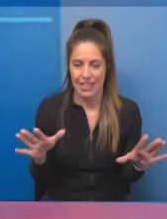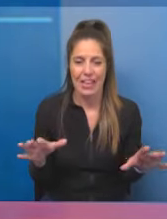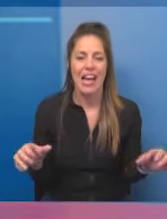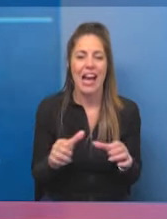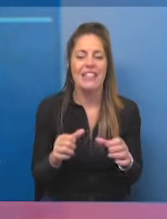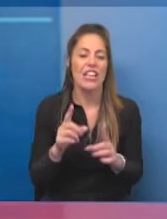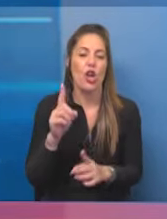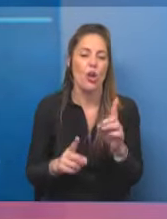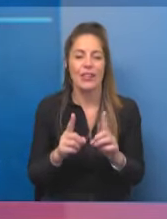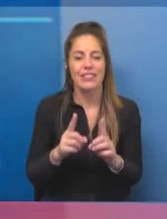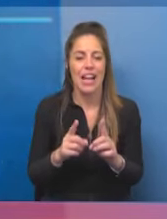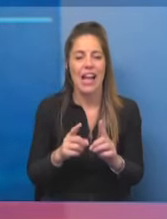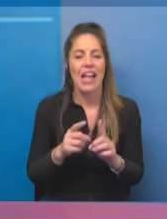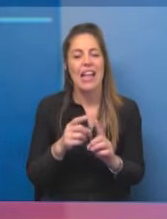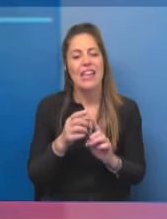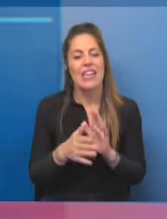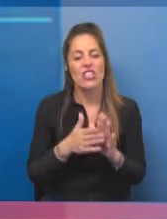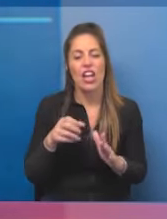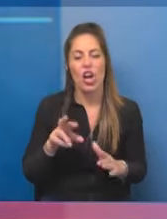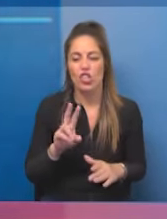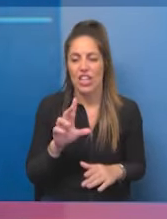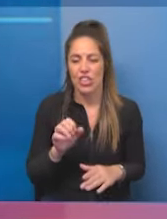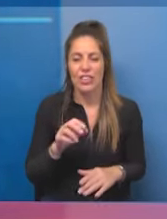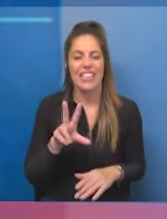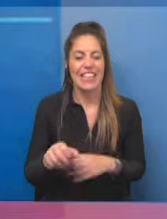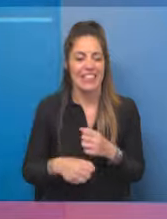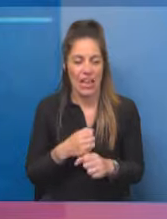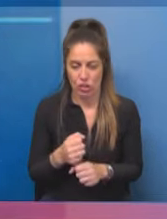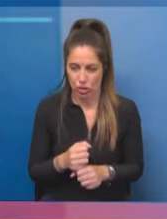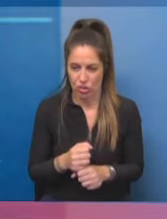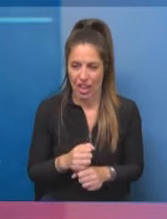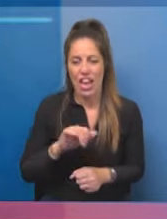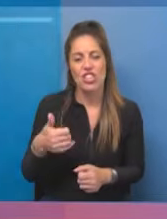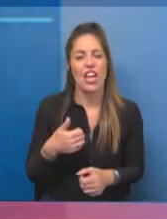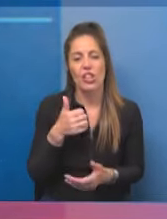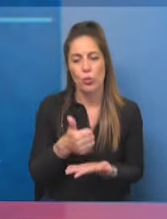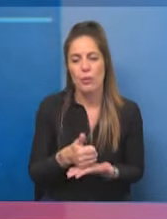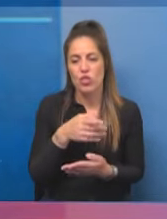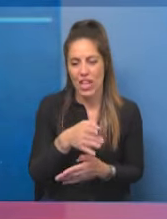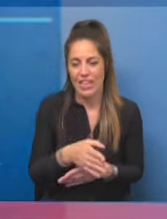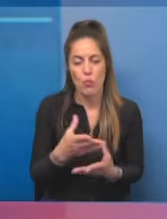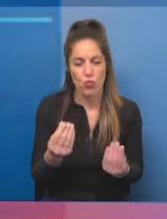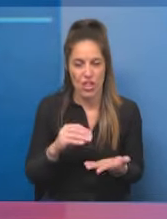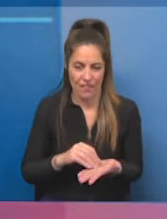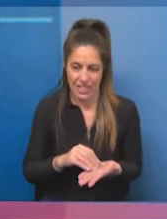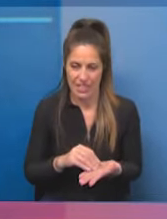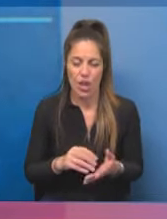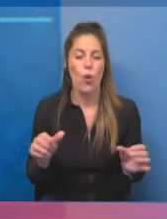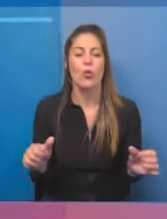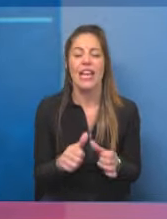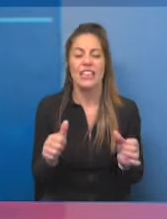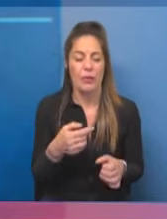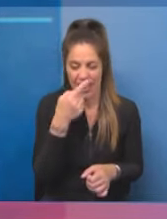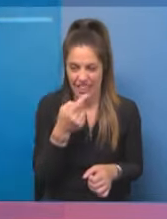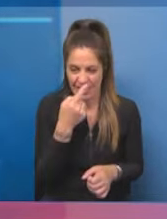la Universidad Nacional de Rosario desde hace 30 años mir ya hemos estado varias veces allí un evento